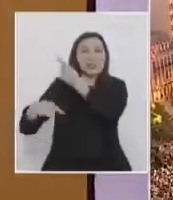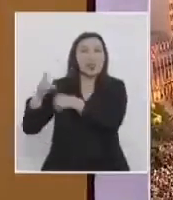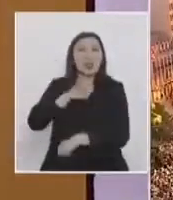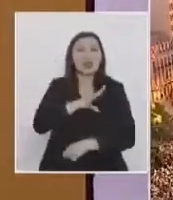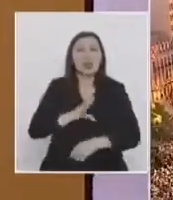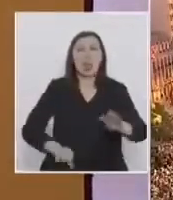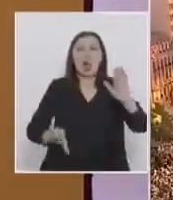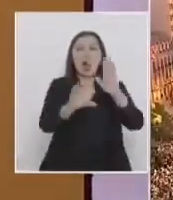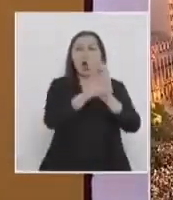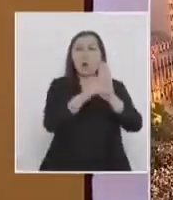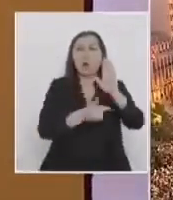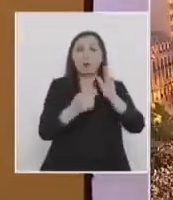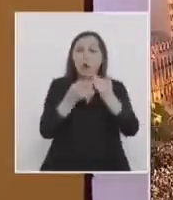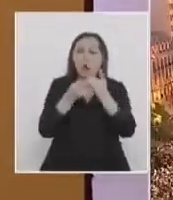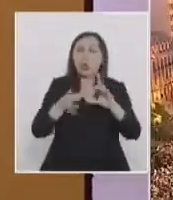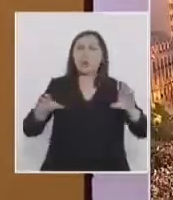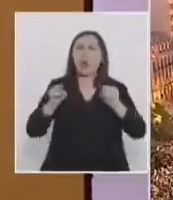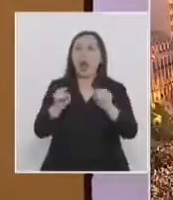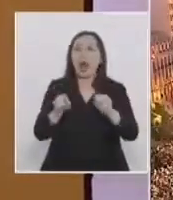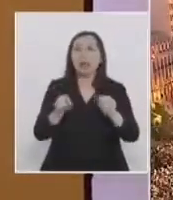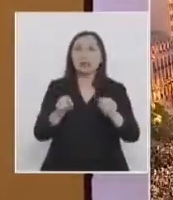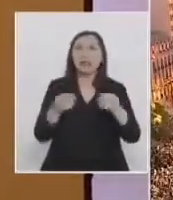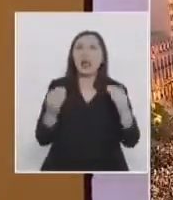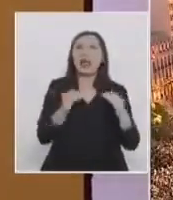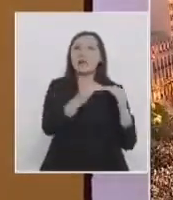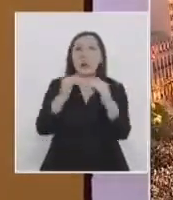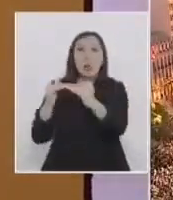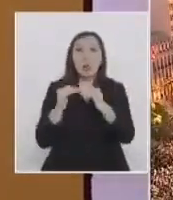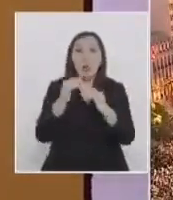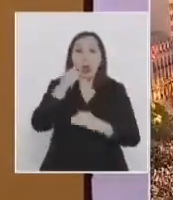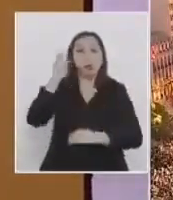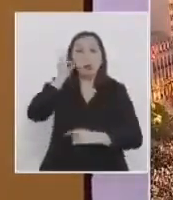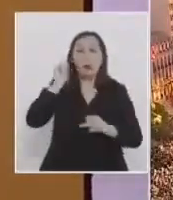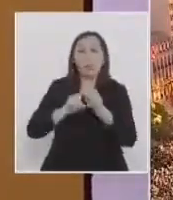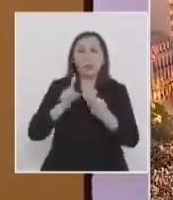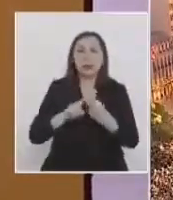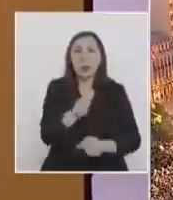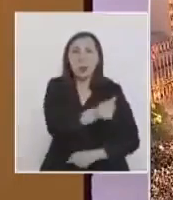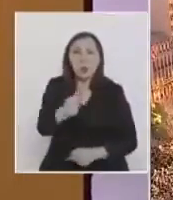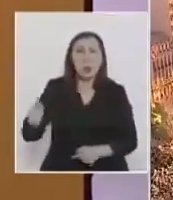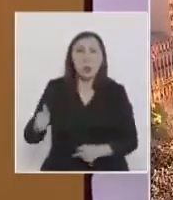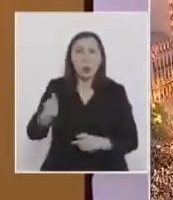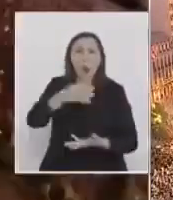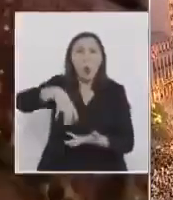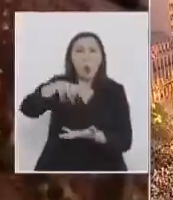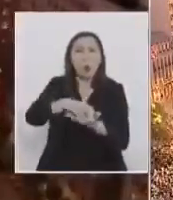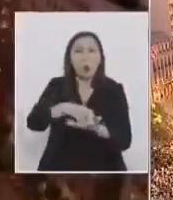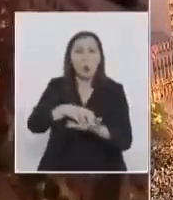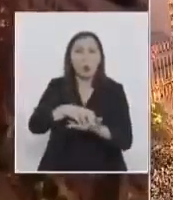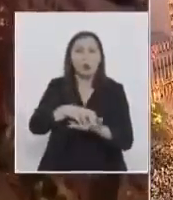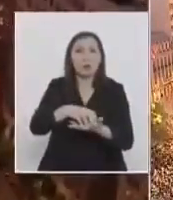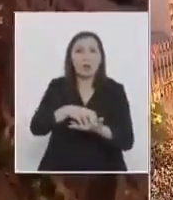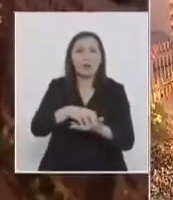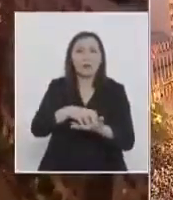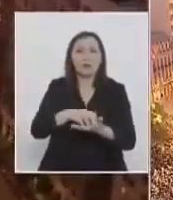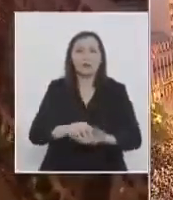una constitución democrática, paritaria, con participación de todos y todas nuestros pueblos.